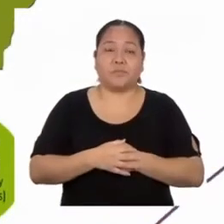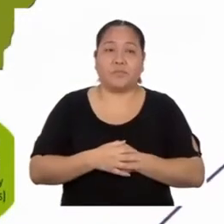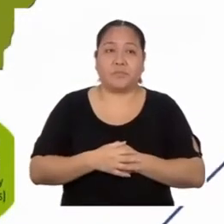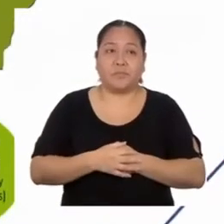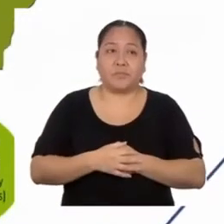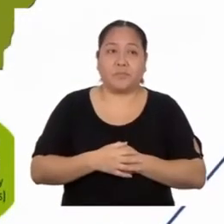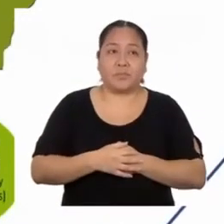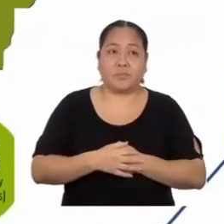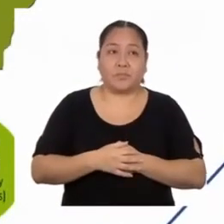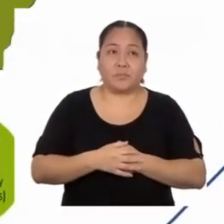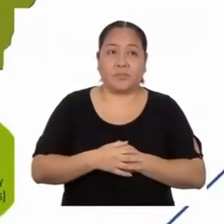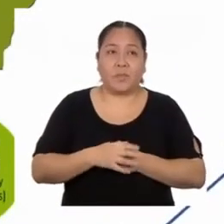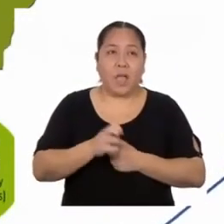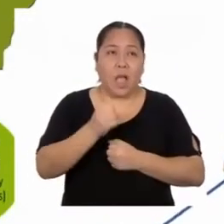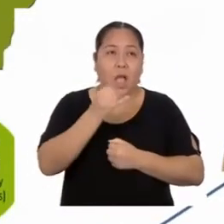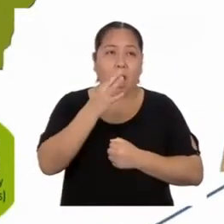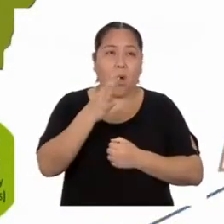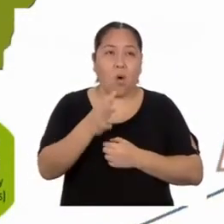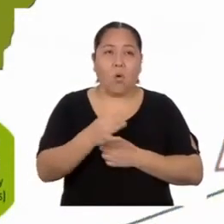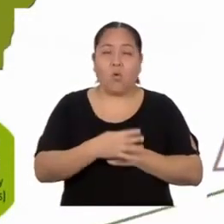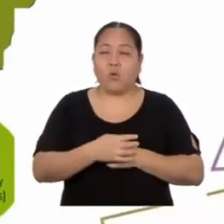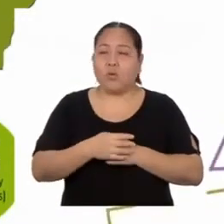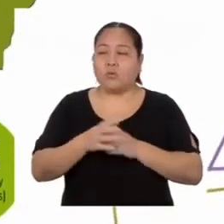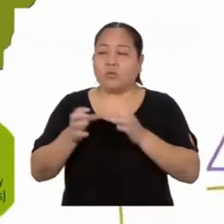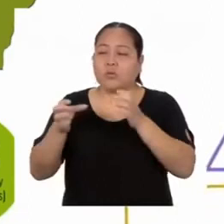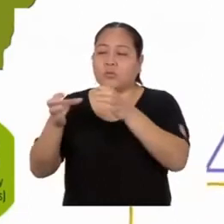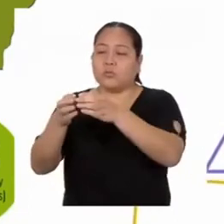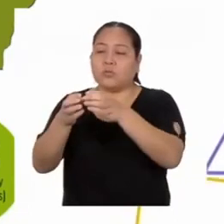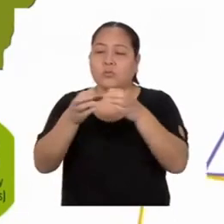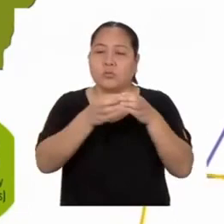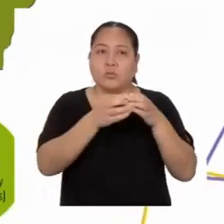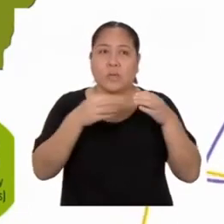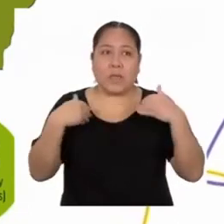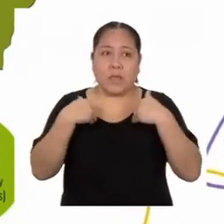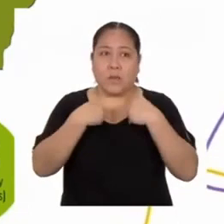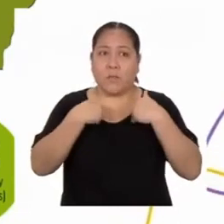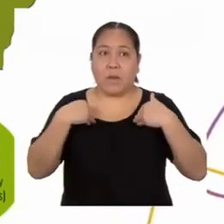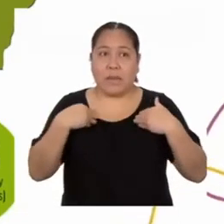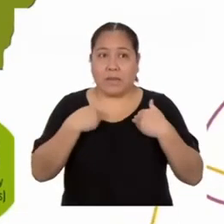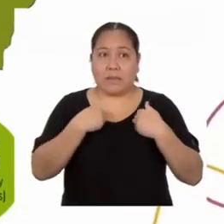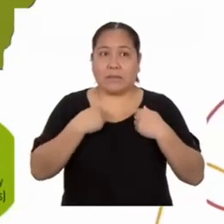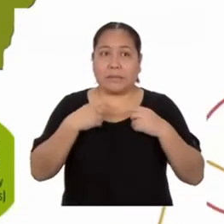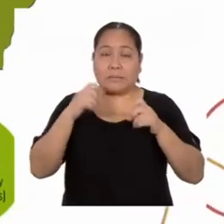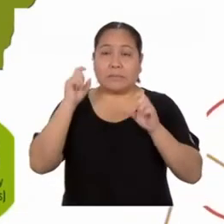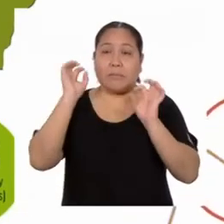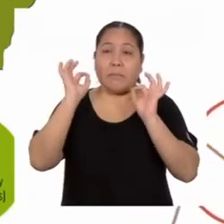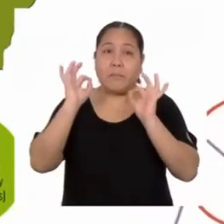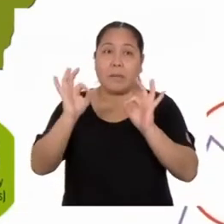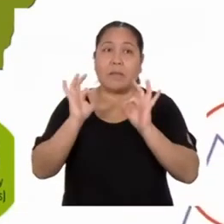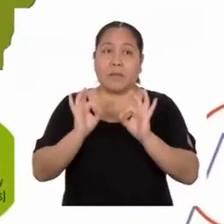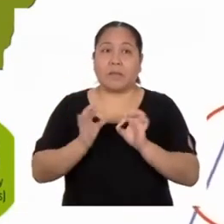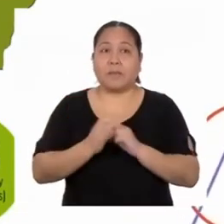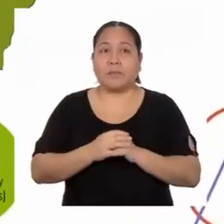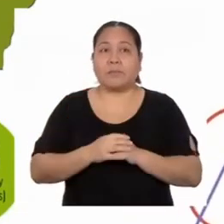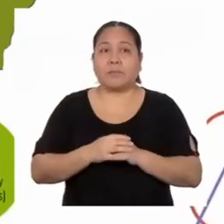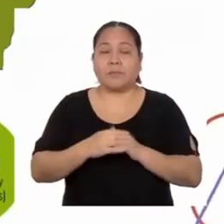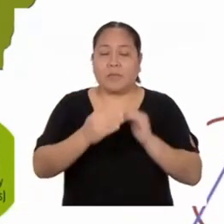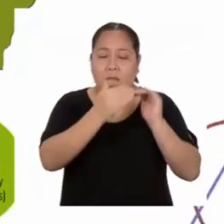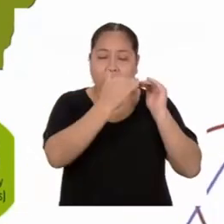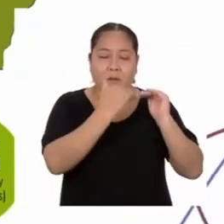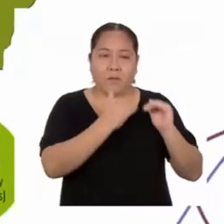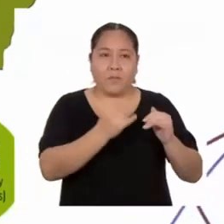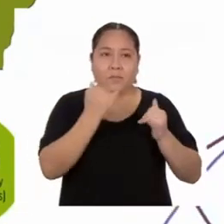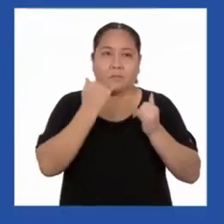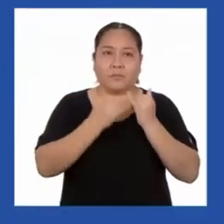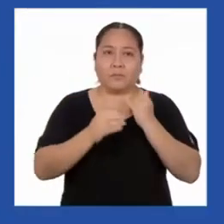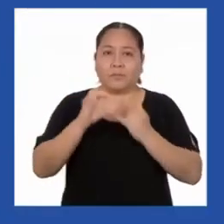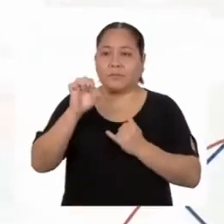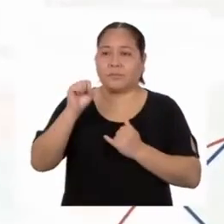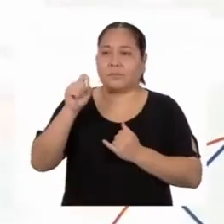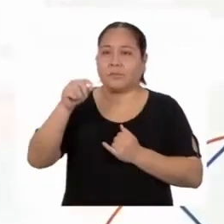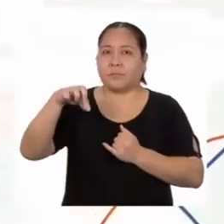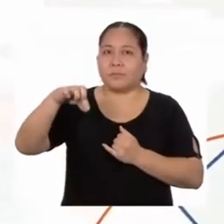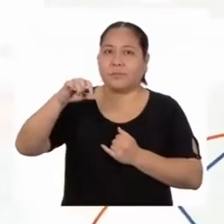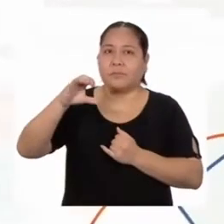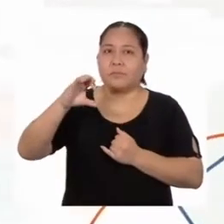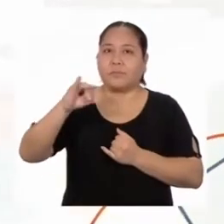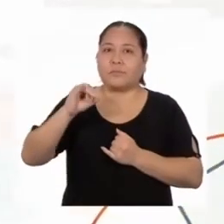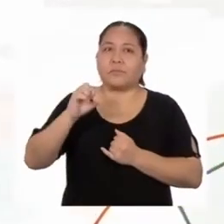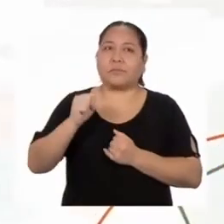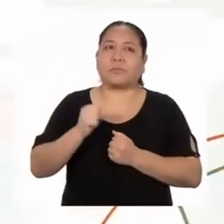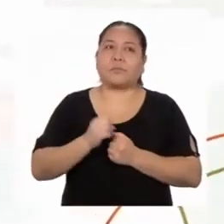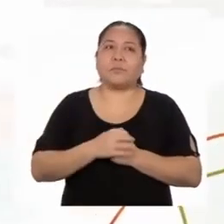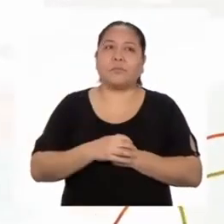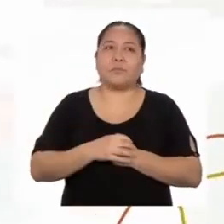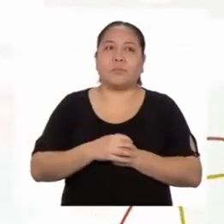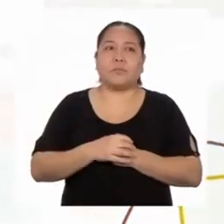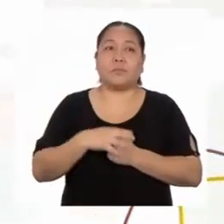especies amenazadas y finalmente, especies. Jonathan, ¿podrías detallarlos? En